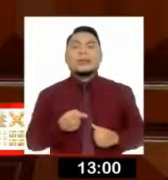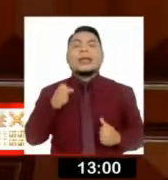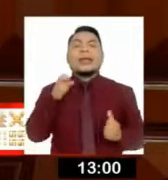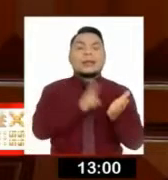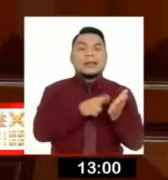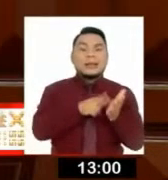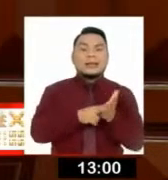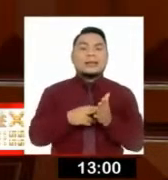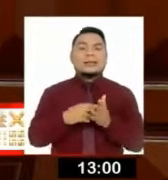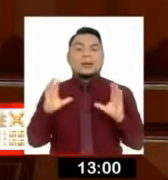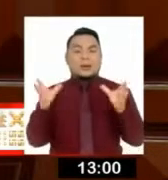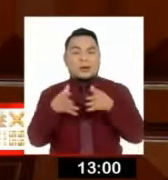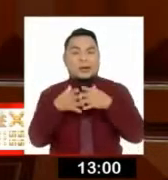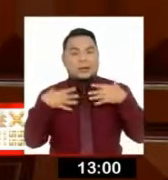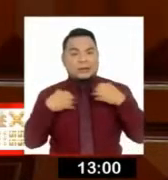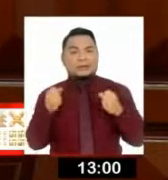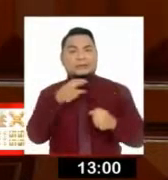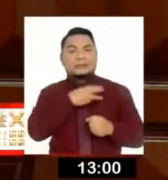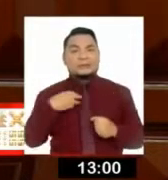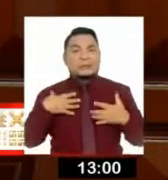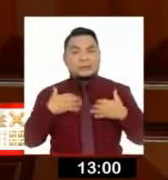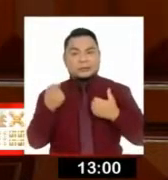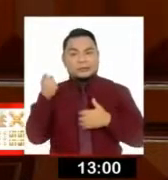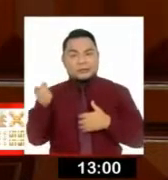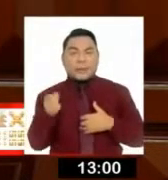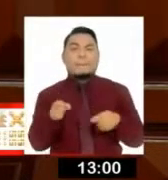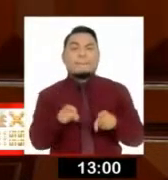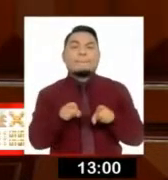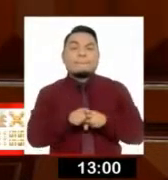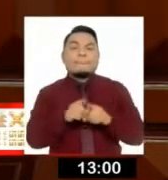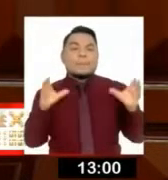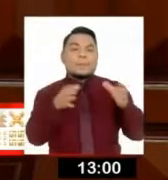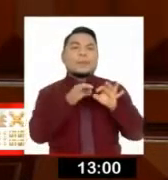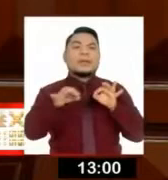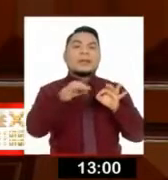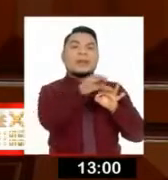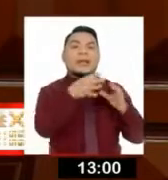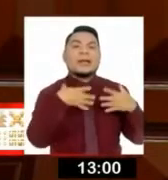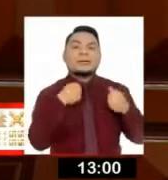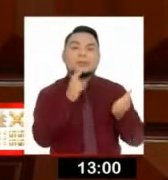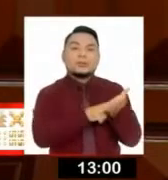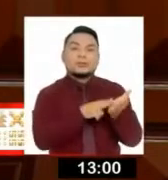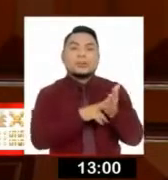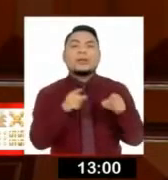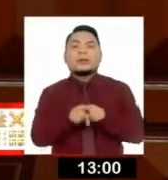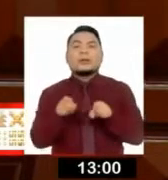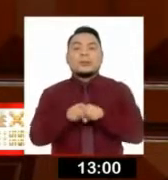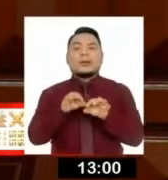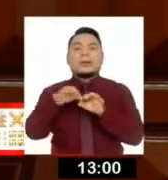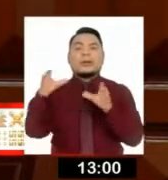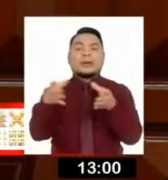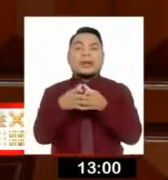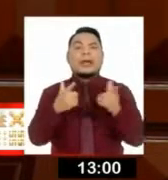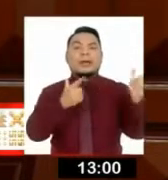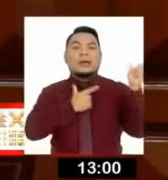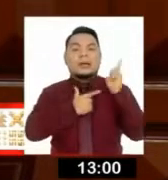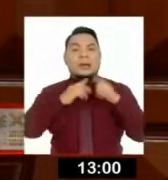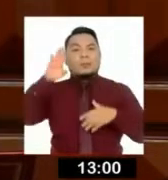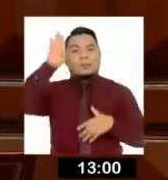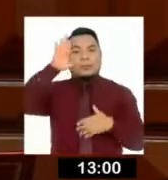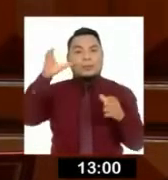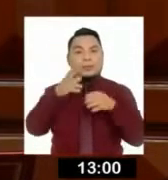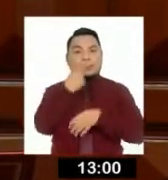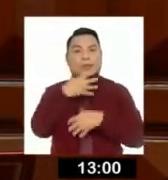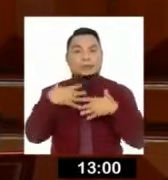el Sistema Nacional de Salud del Ministerio de Salud, las direcciones regionales de salud y los sistemas de salud de Fuerzas Armadas y la